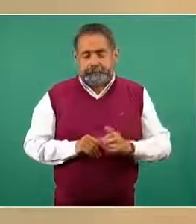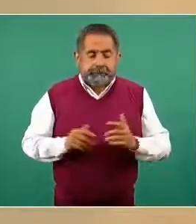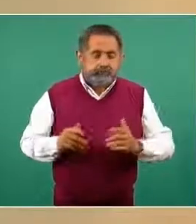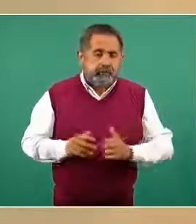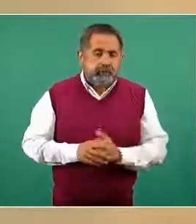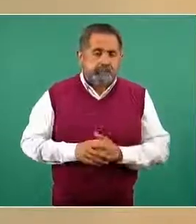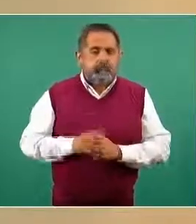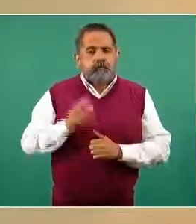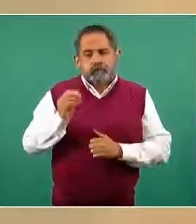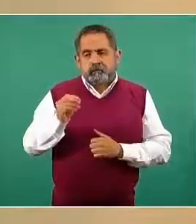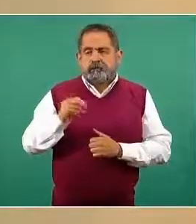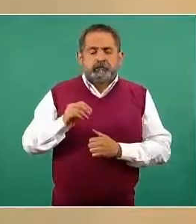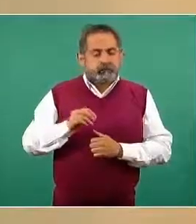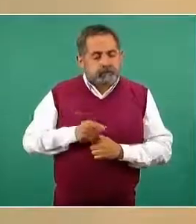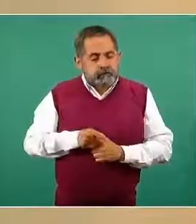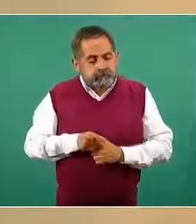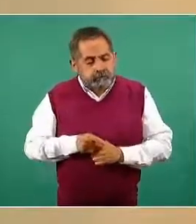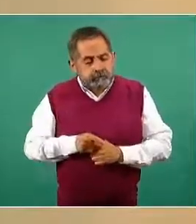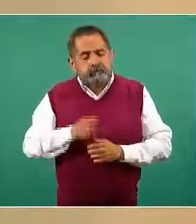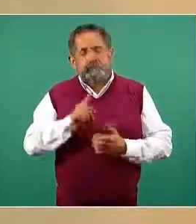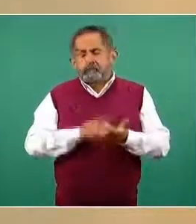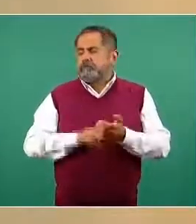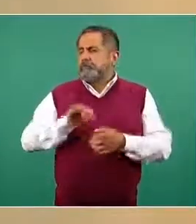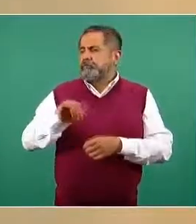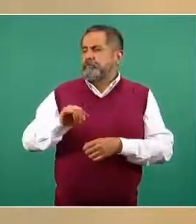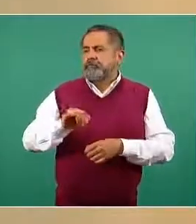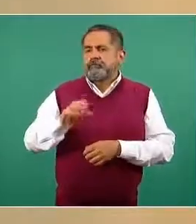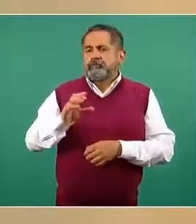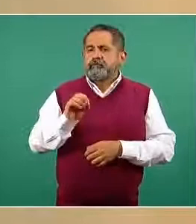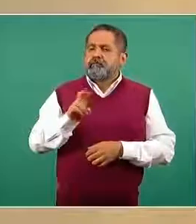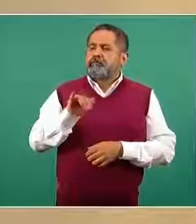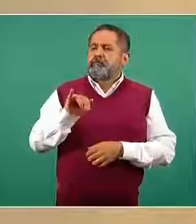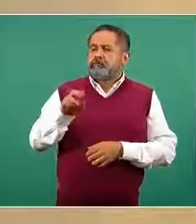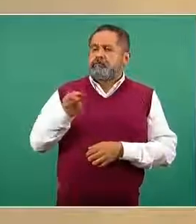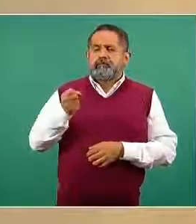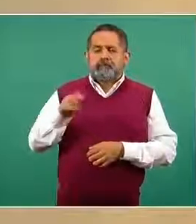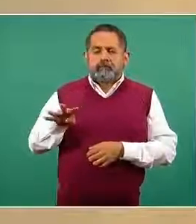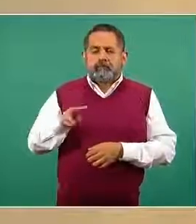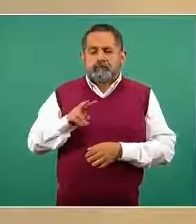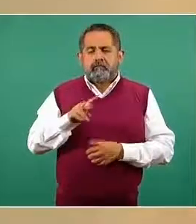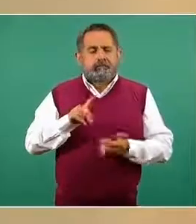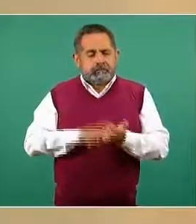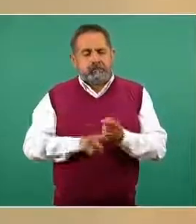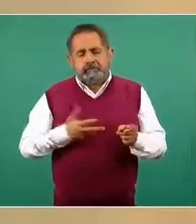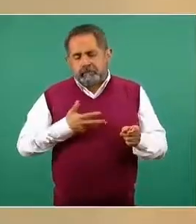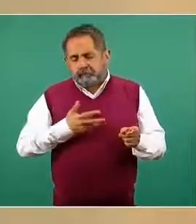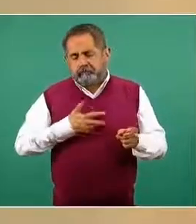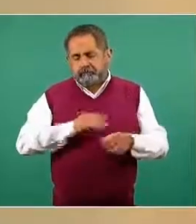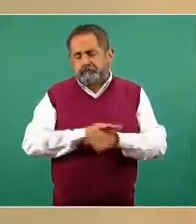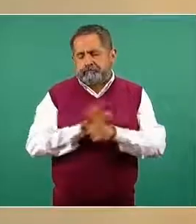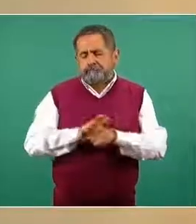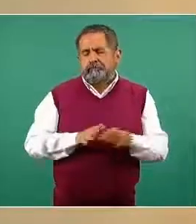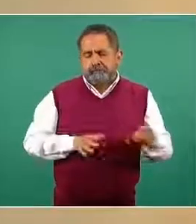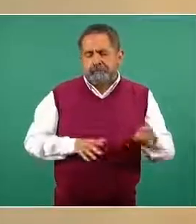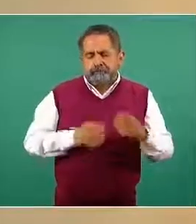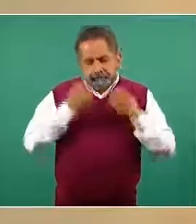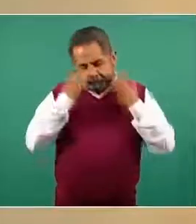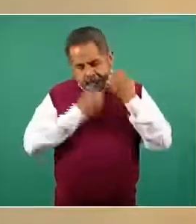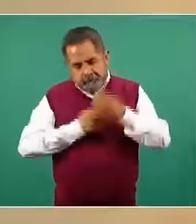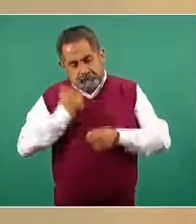que fueron dictaminadas como positivas a COVID-19 de acuerdo a los datos clínicos